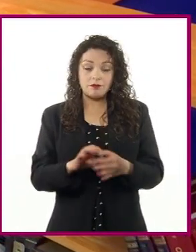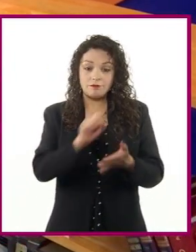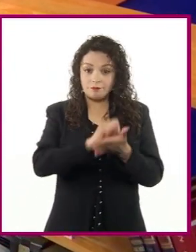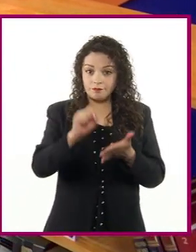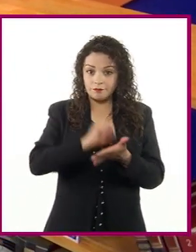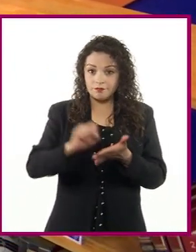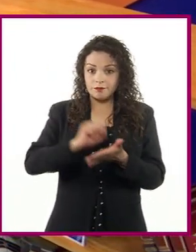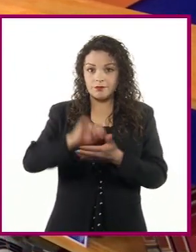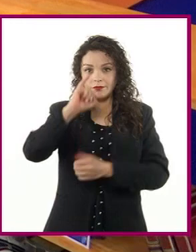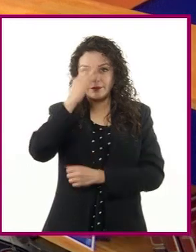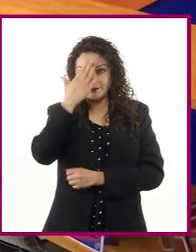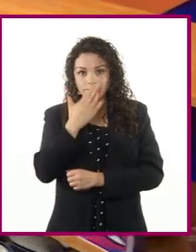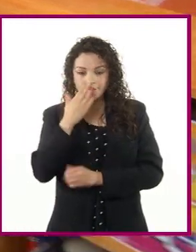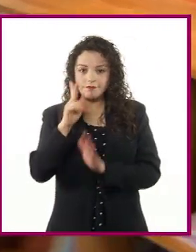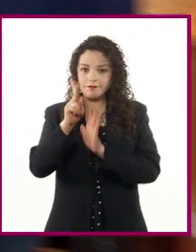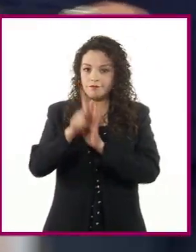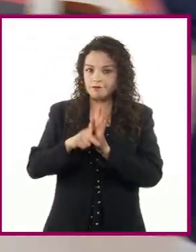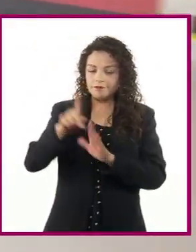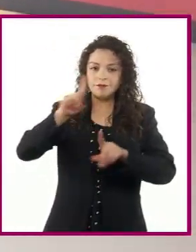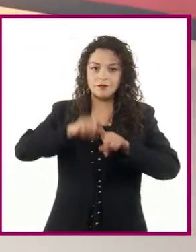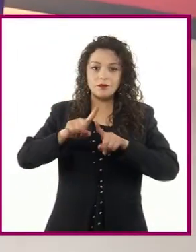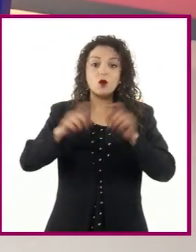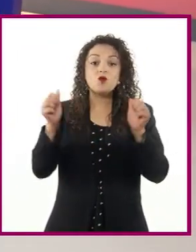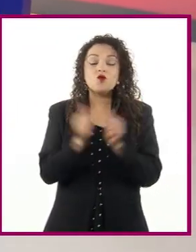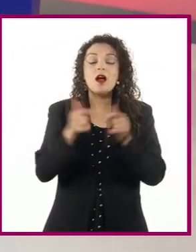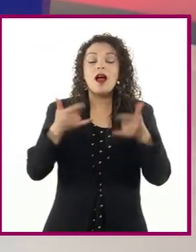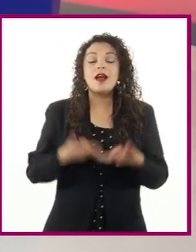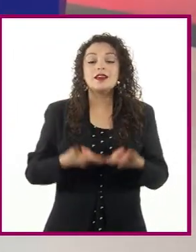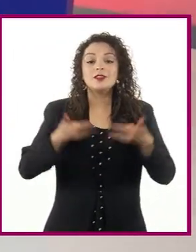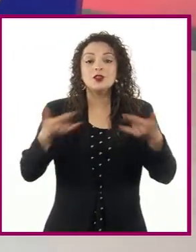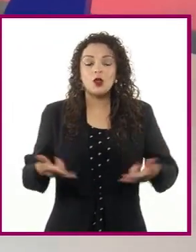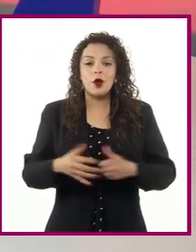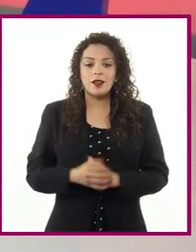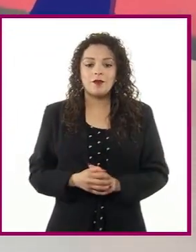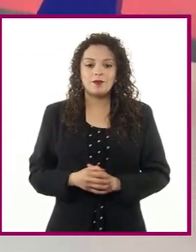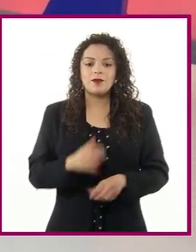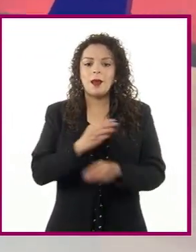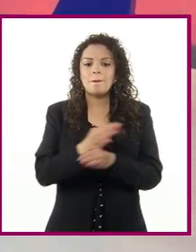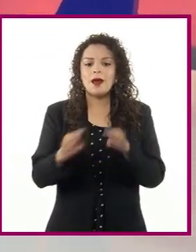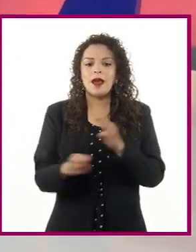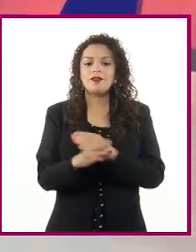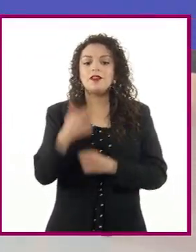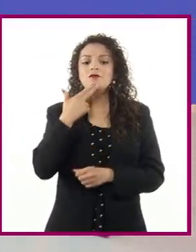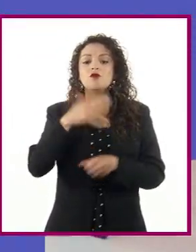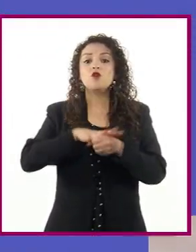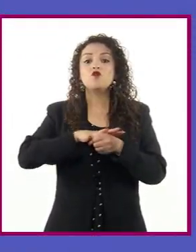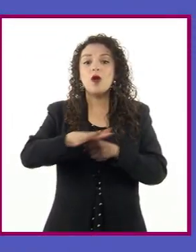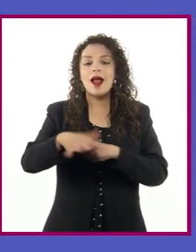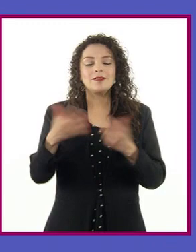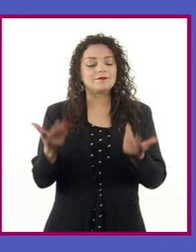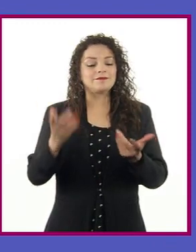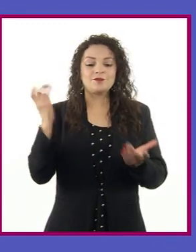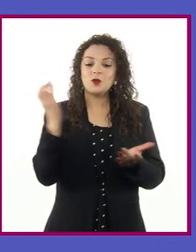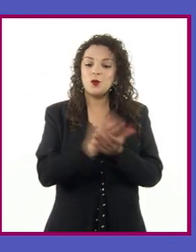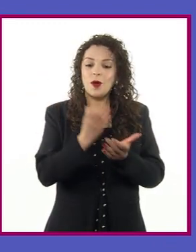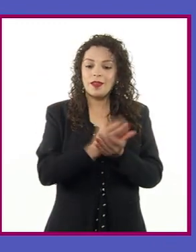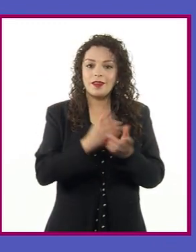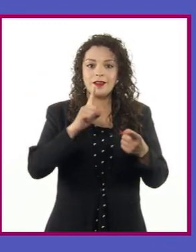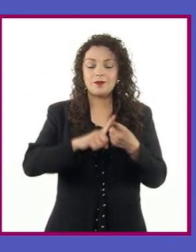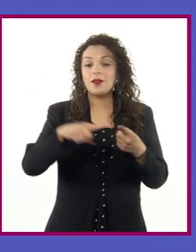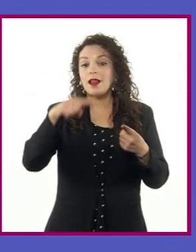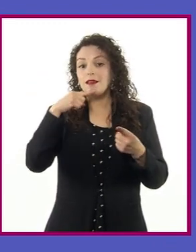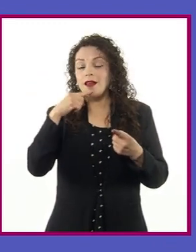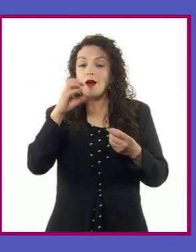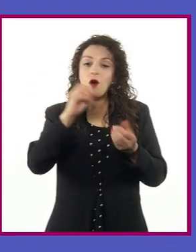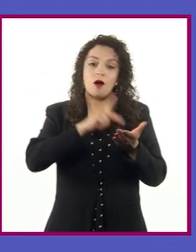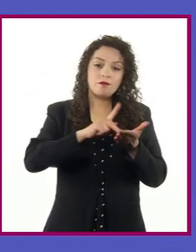y visuales en historietas. Los materiales que van a necesitar para esta sesión son su siempre confiable cuaderno, lápiz